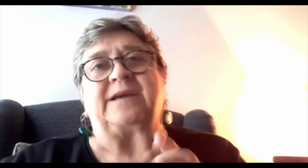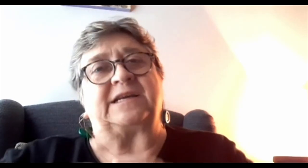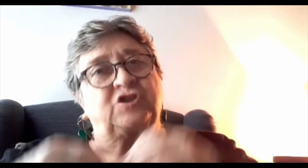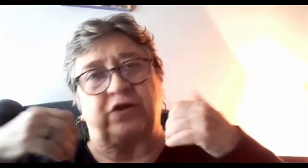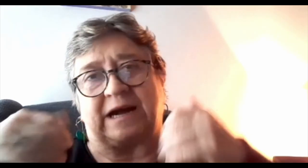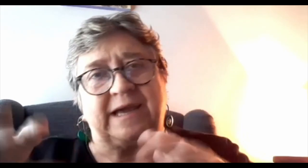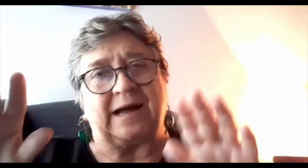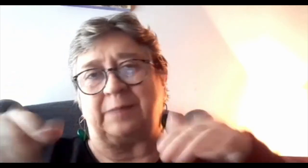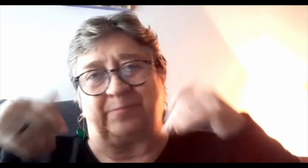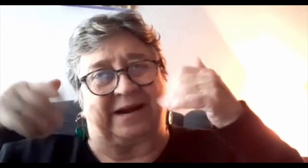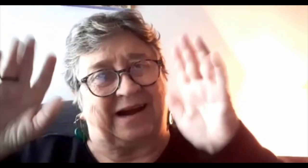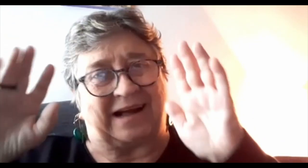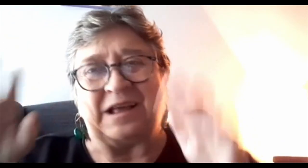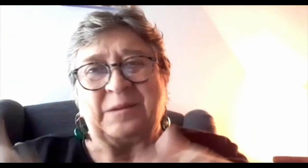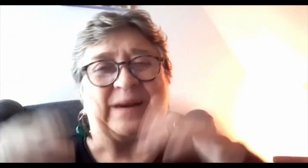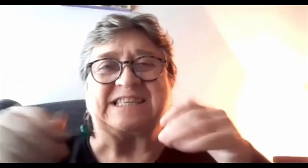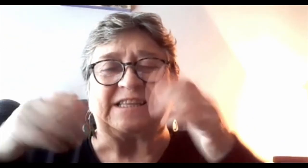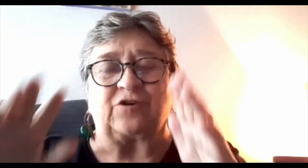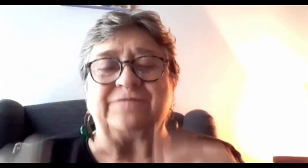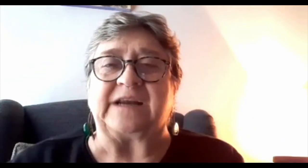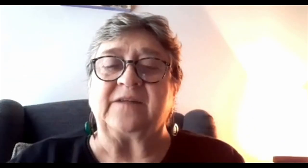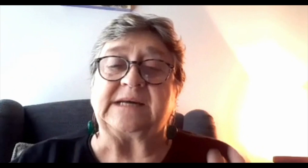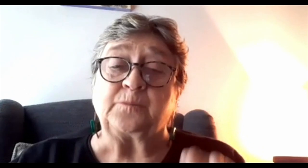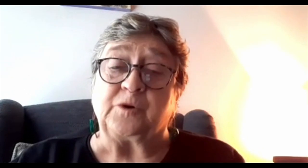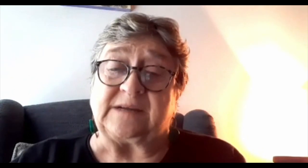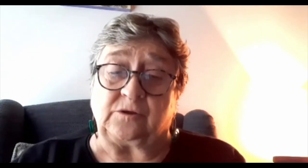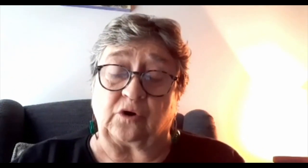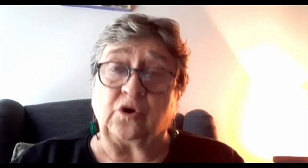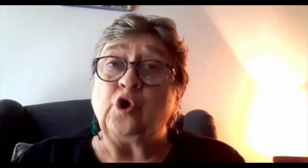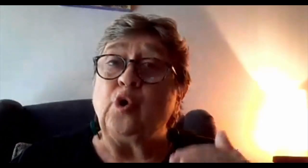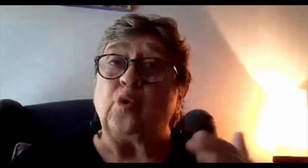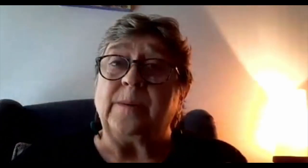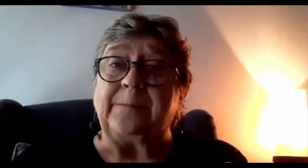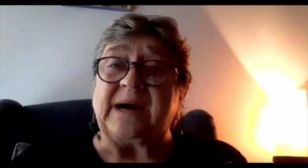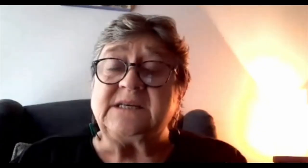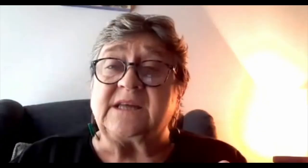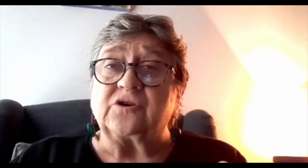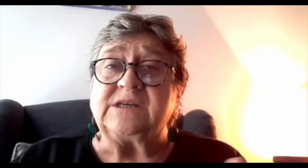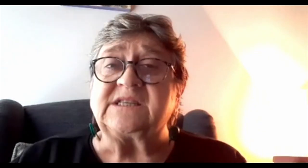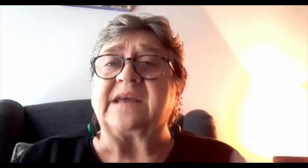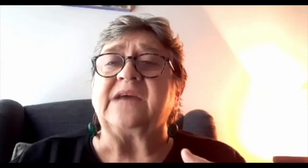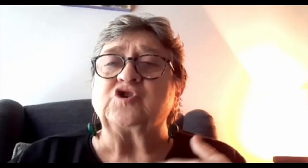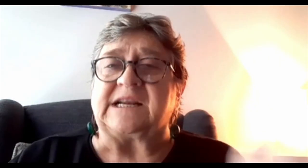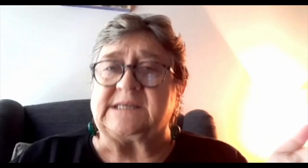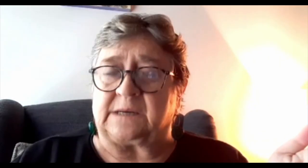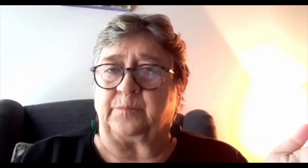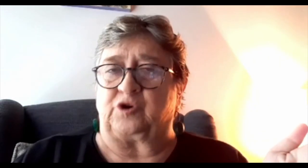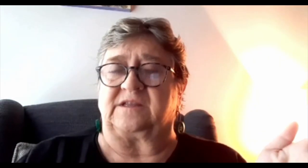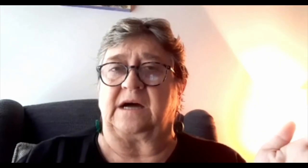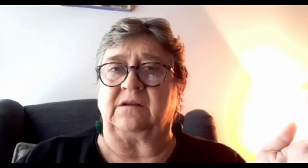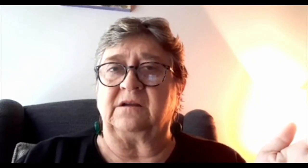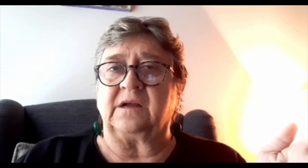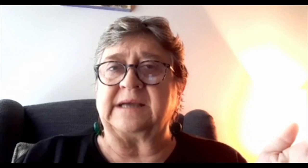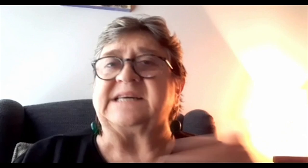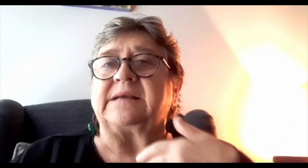que todavía... Por tanto, Cuba país terrorista, y a ellos que les